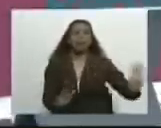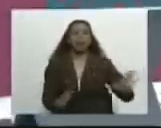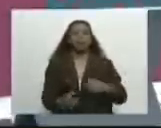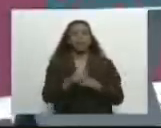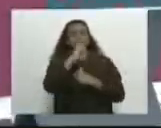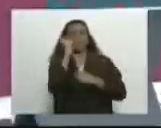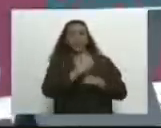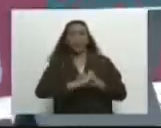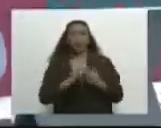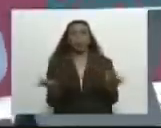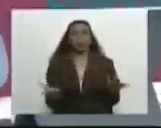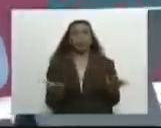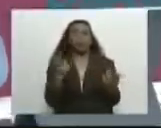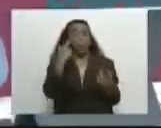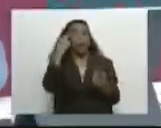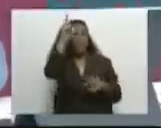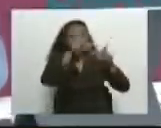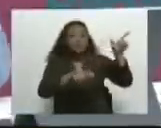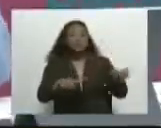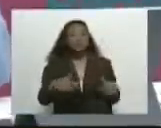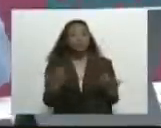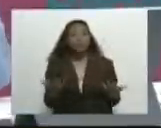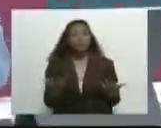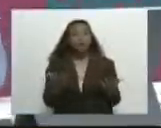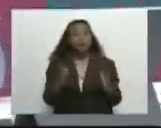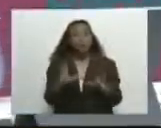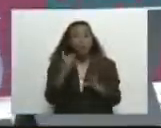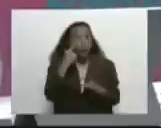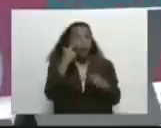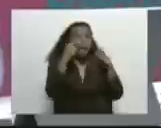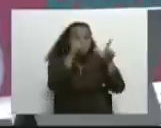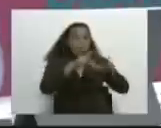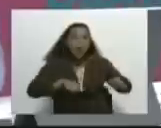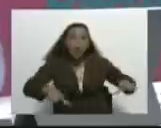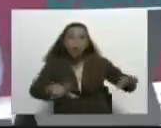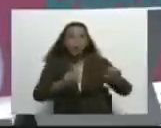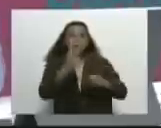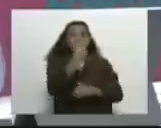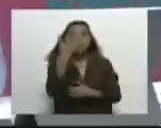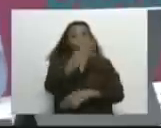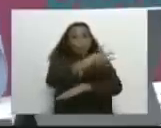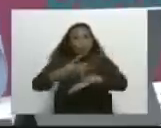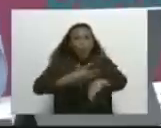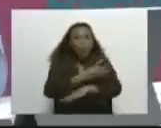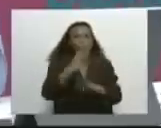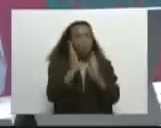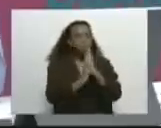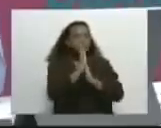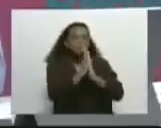Son laboratorios, Ñañe, pónganse las pilas. Son laboratorios que están las 24 horas del día.